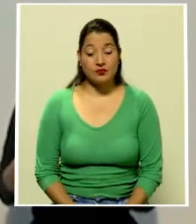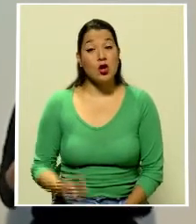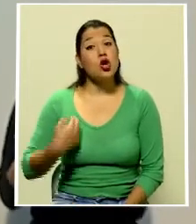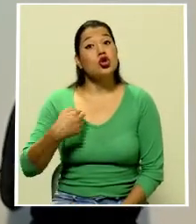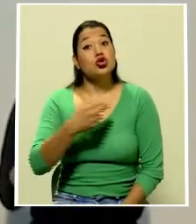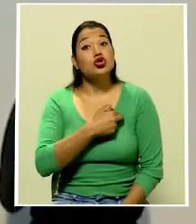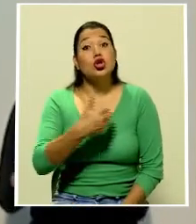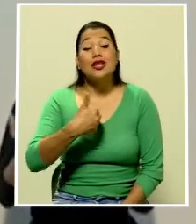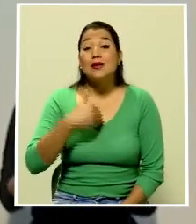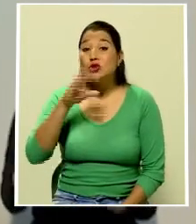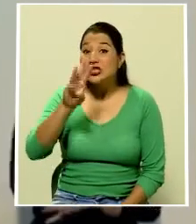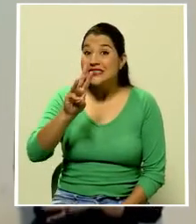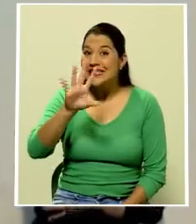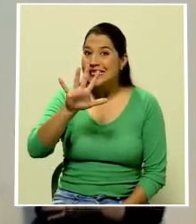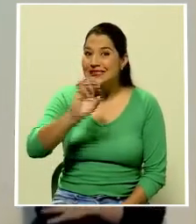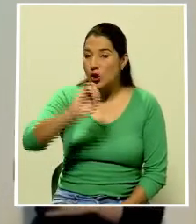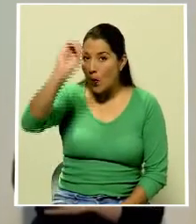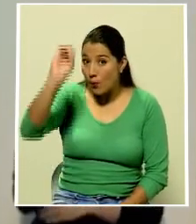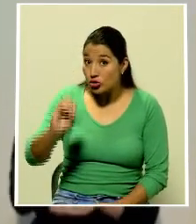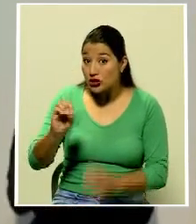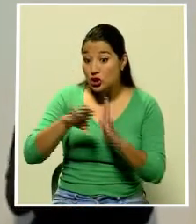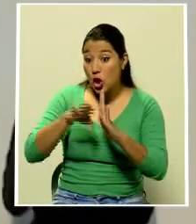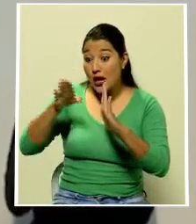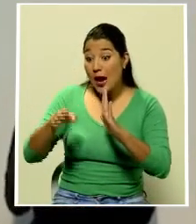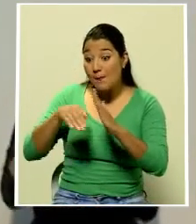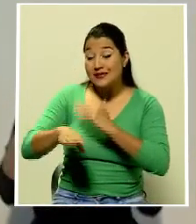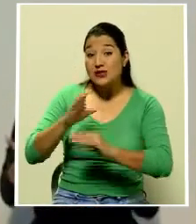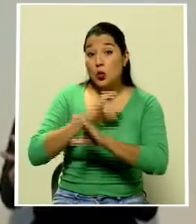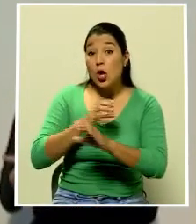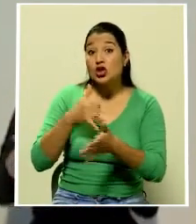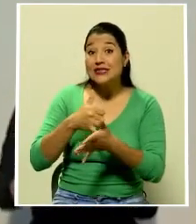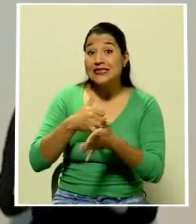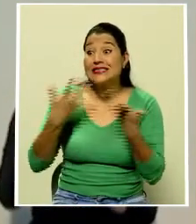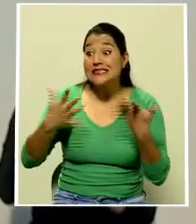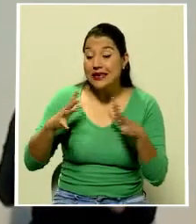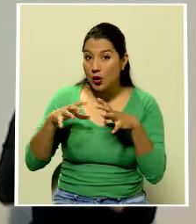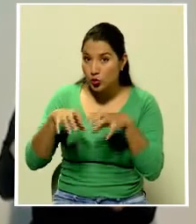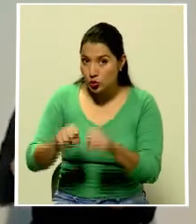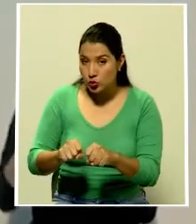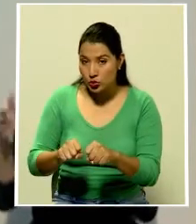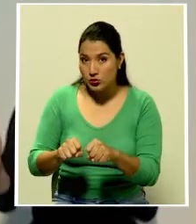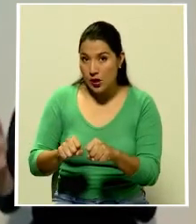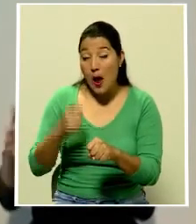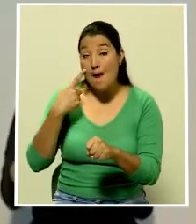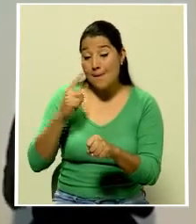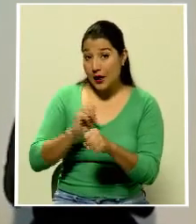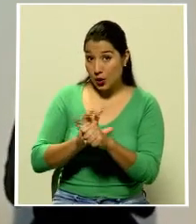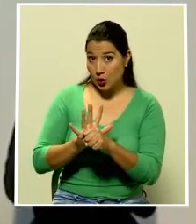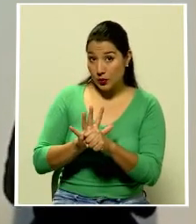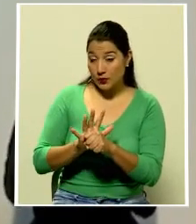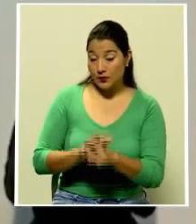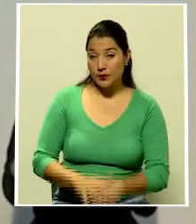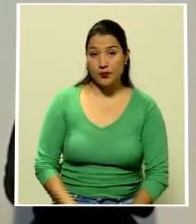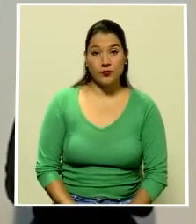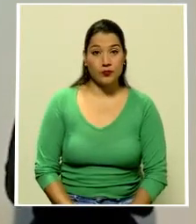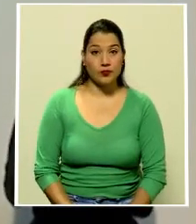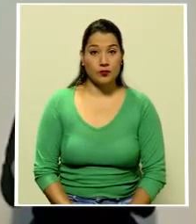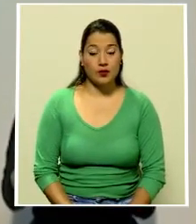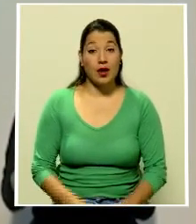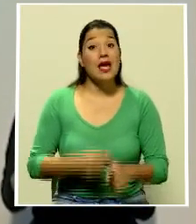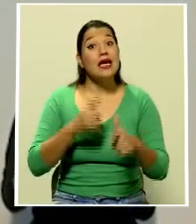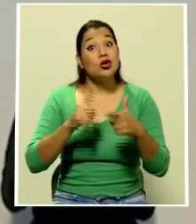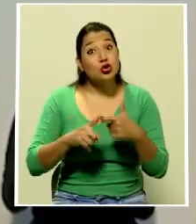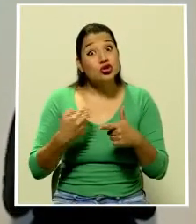Tenemos 65% de las unidades de cuidados intensivos ocupadas para COVID. Así que